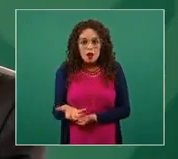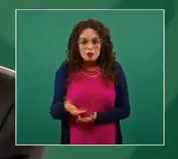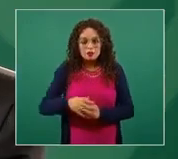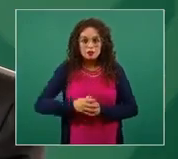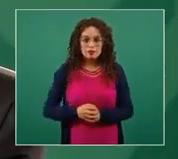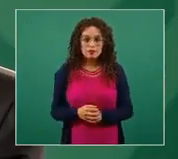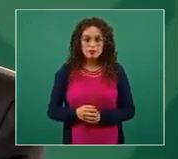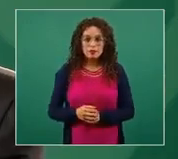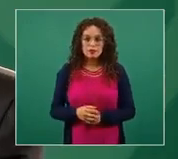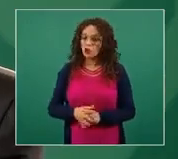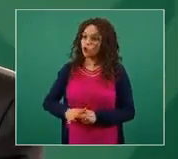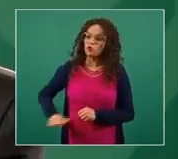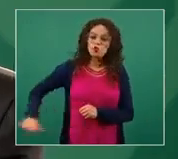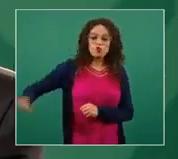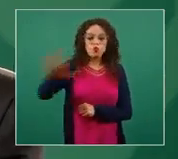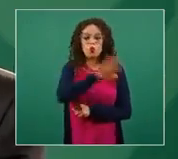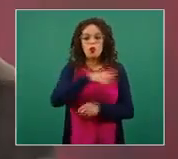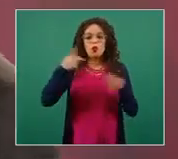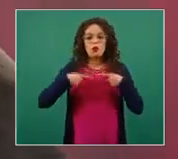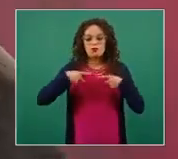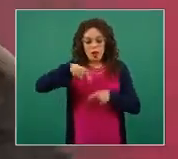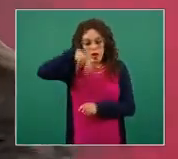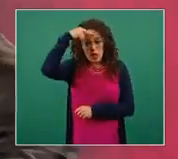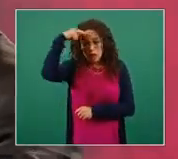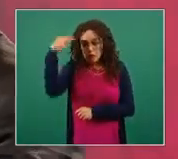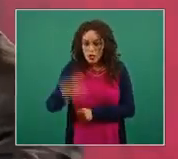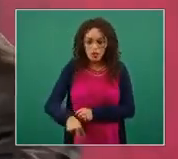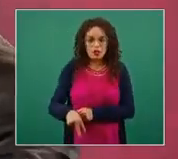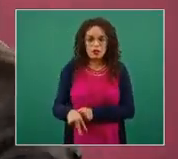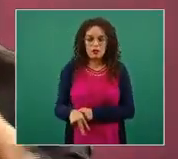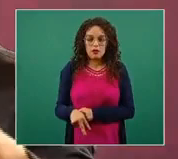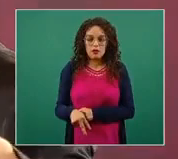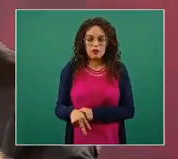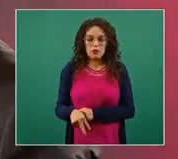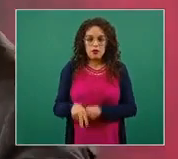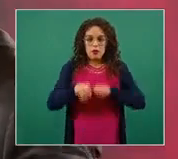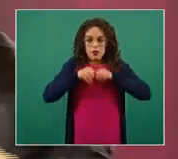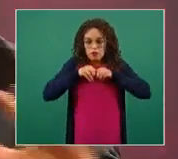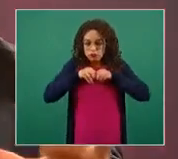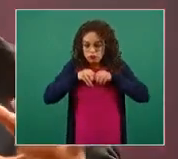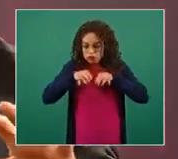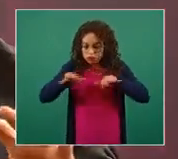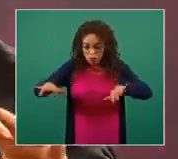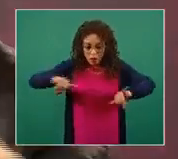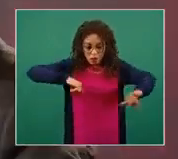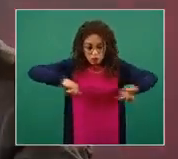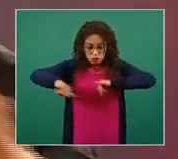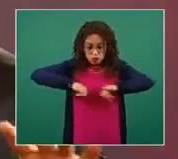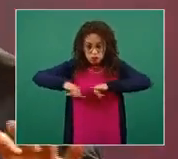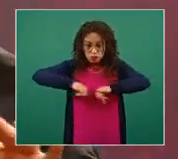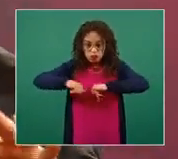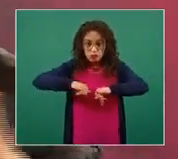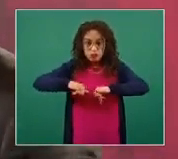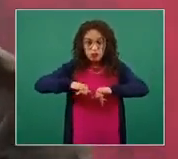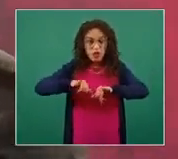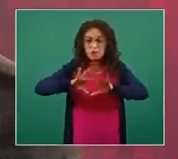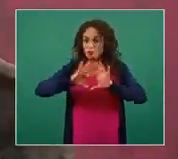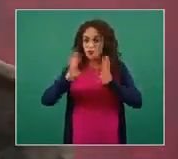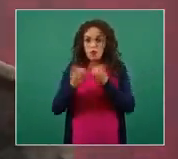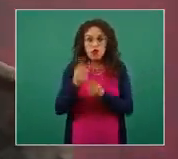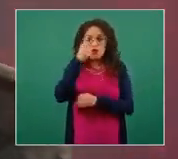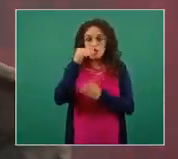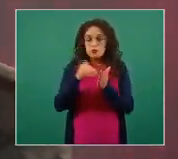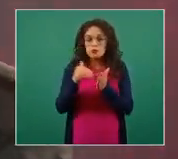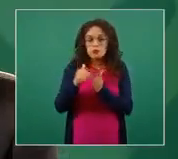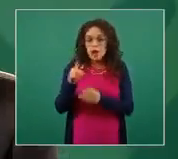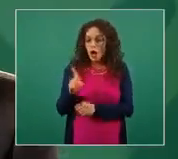de toda la población mexicana, es una dispersión territorial general, los 2 millones de kilómetros